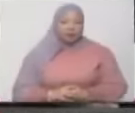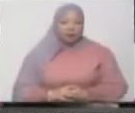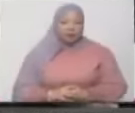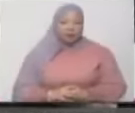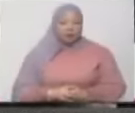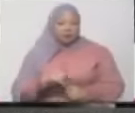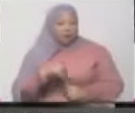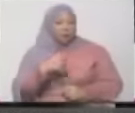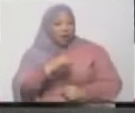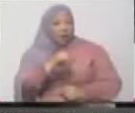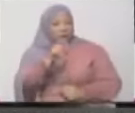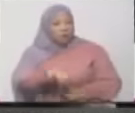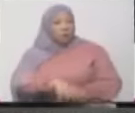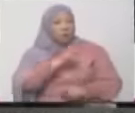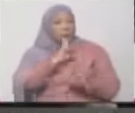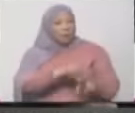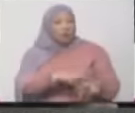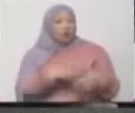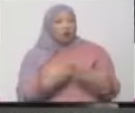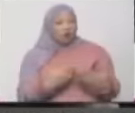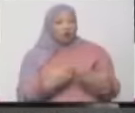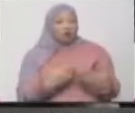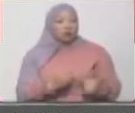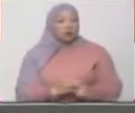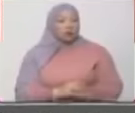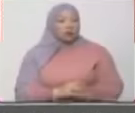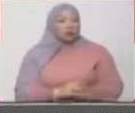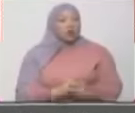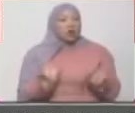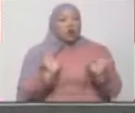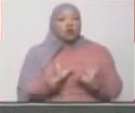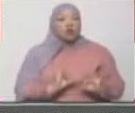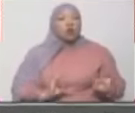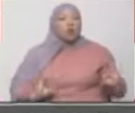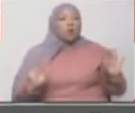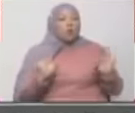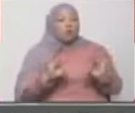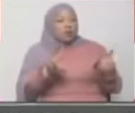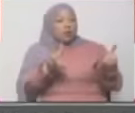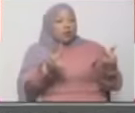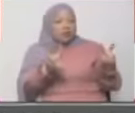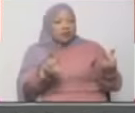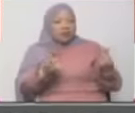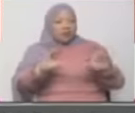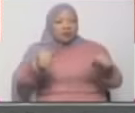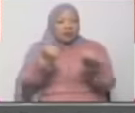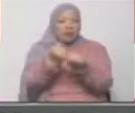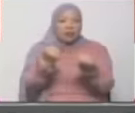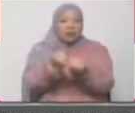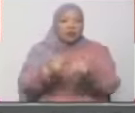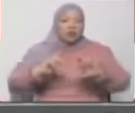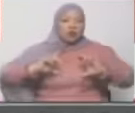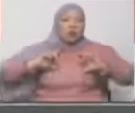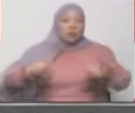Cuando a mí alguien me responde, Nicolás, no hay novedad, ahí empieza la novedad.